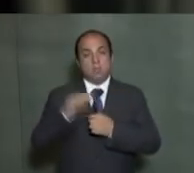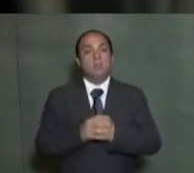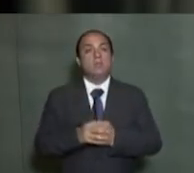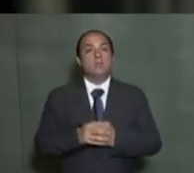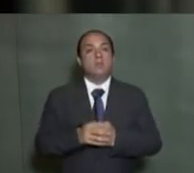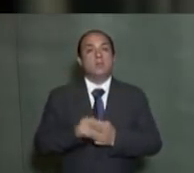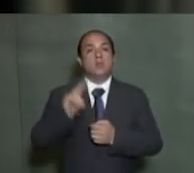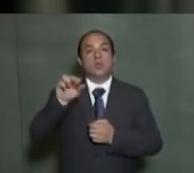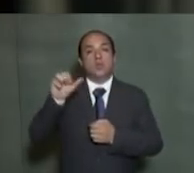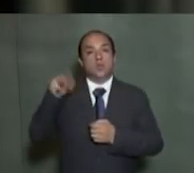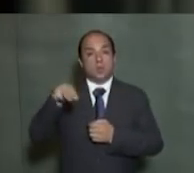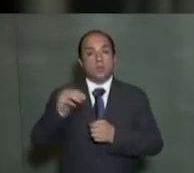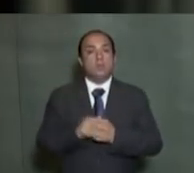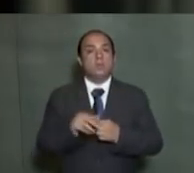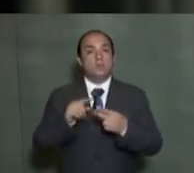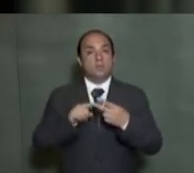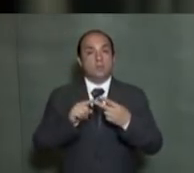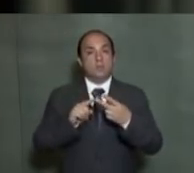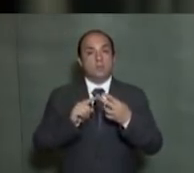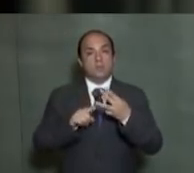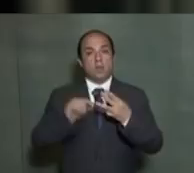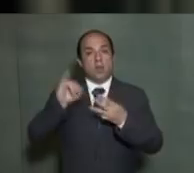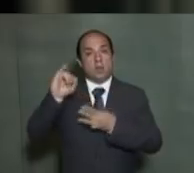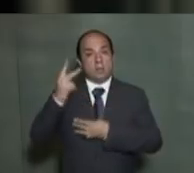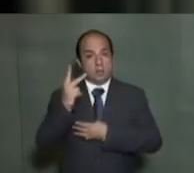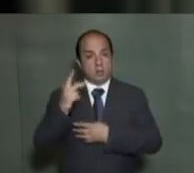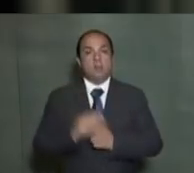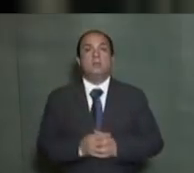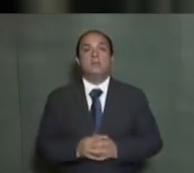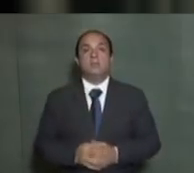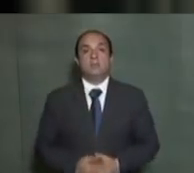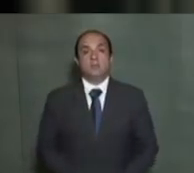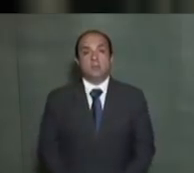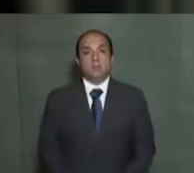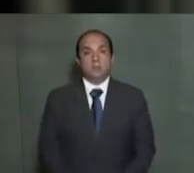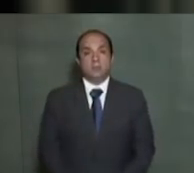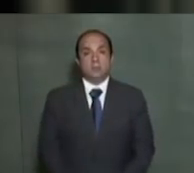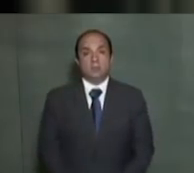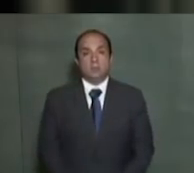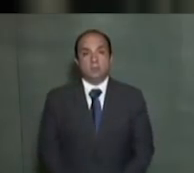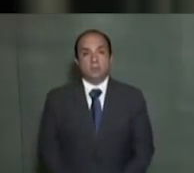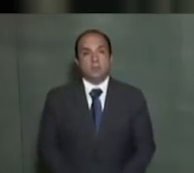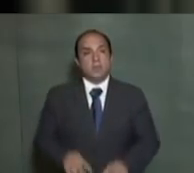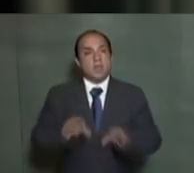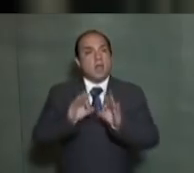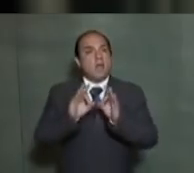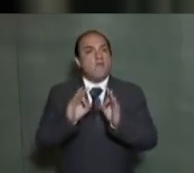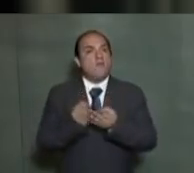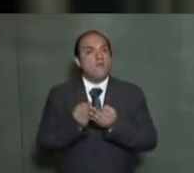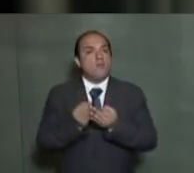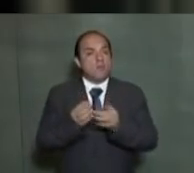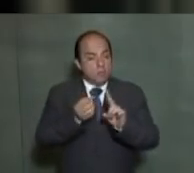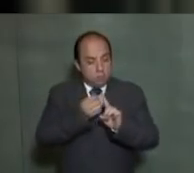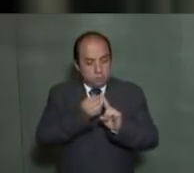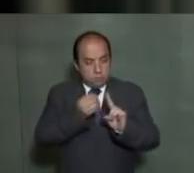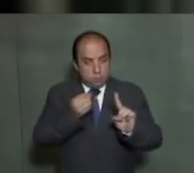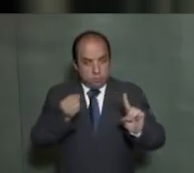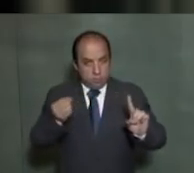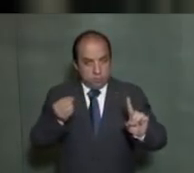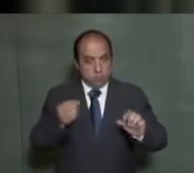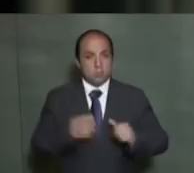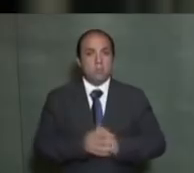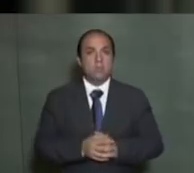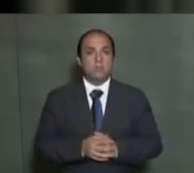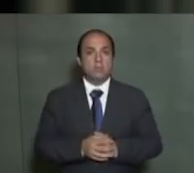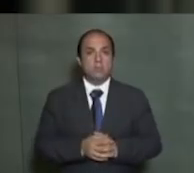Autónoma Metropolitana y el Instituto Politécnico Nacional. La forma en que está establecido